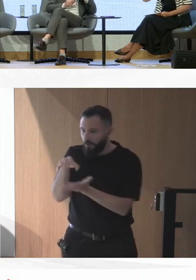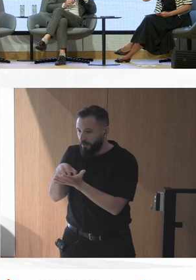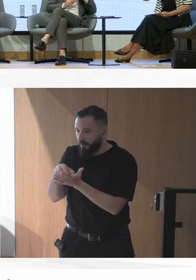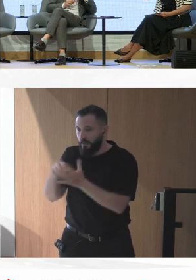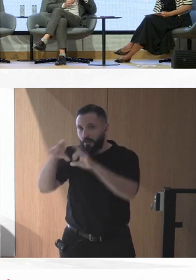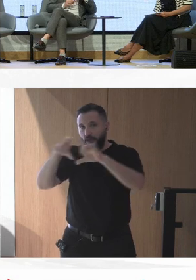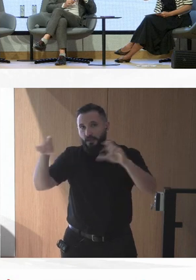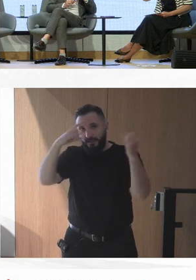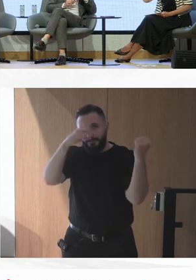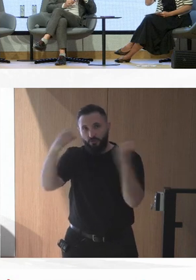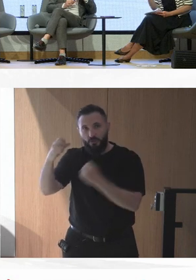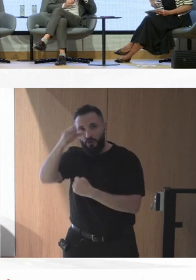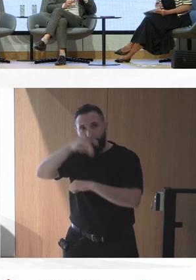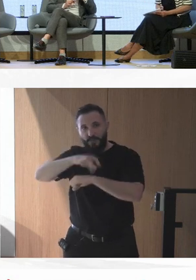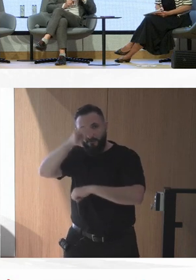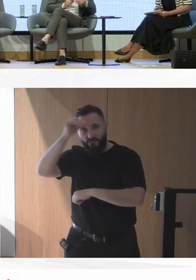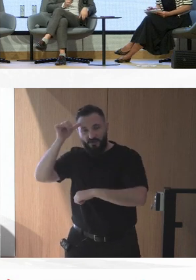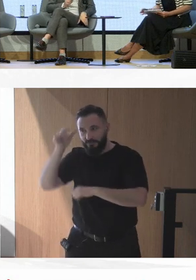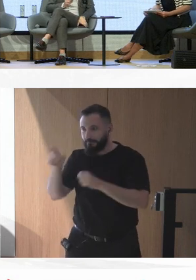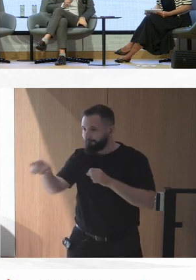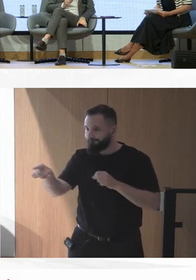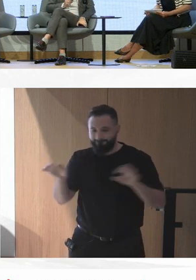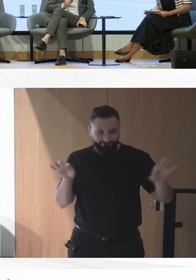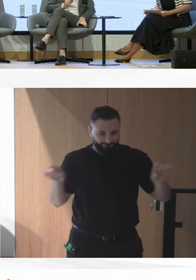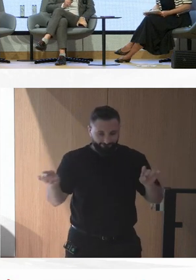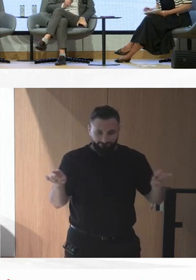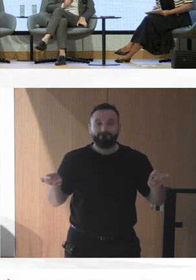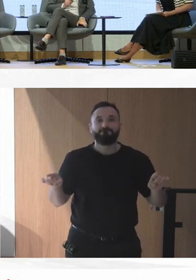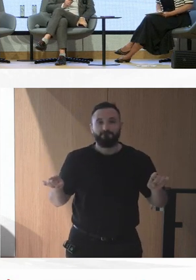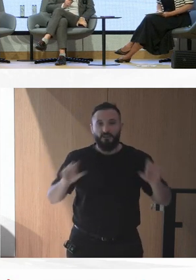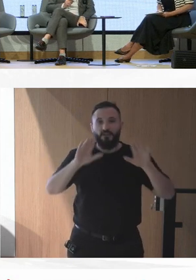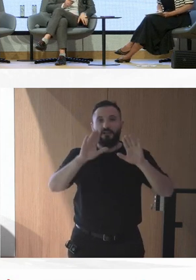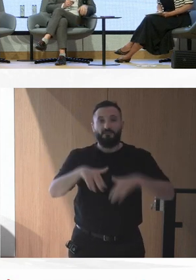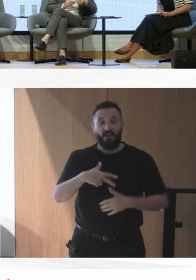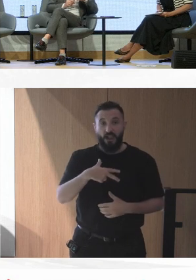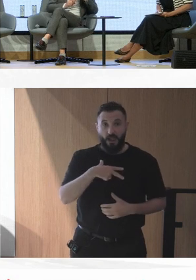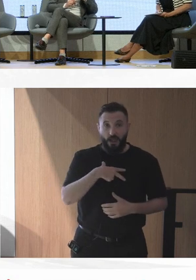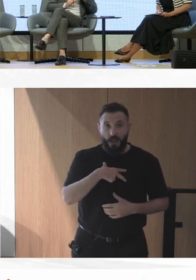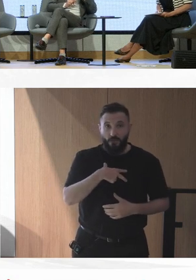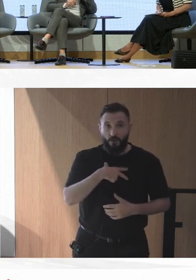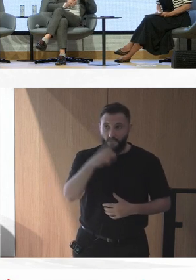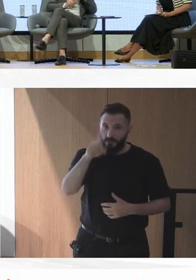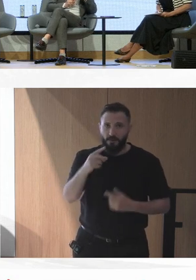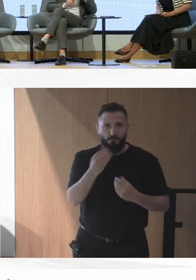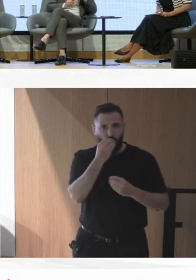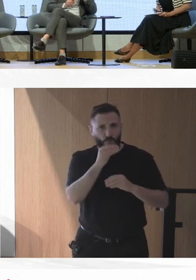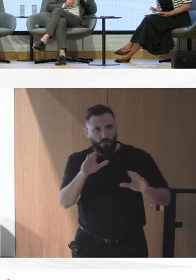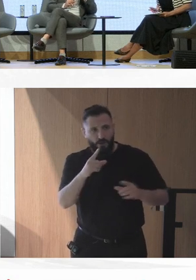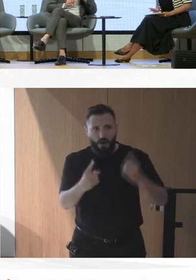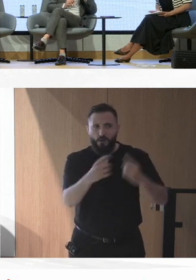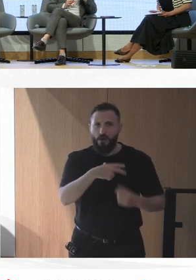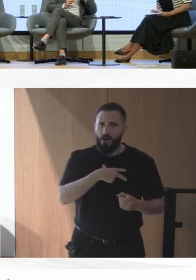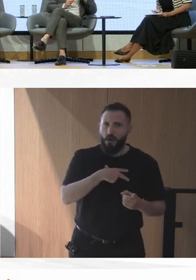lado. Y incluso los mejores abogados que realmente entienden el sistema